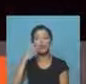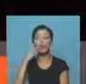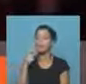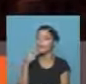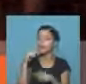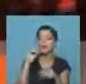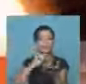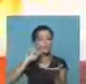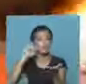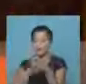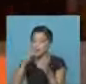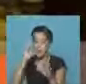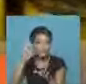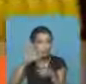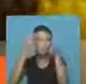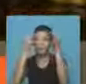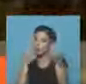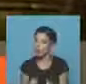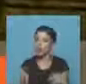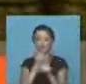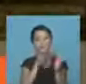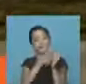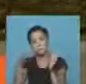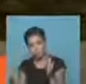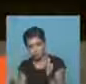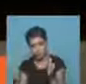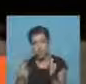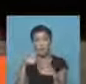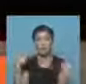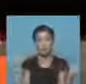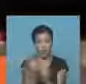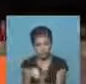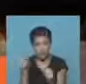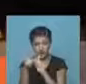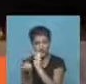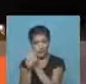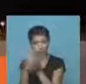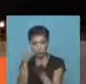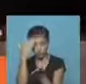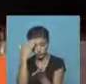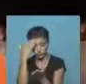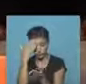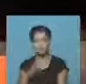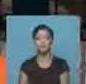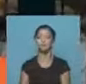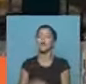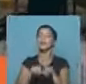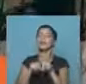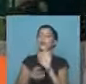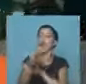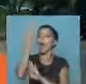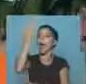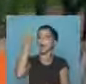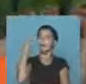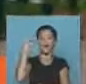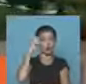ni los protocolos legislativos para aprobar la iniciativa. Una propuesta similar había sido rechazada por